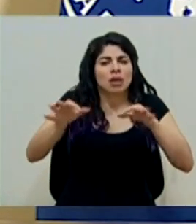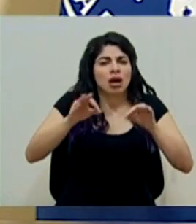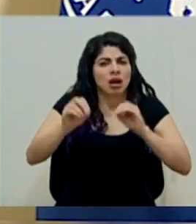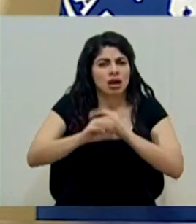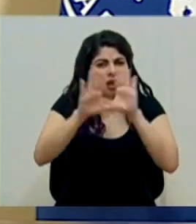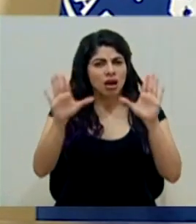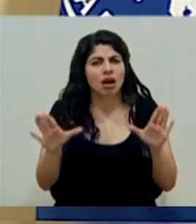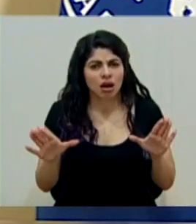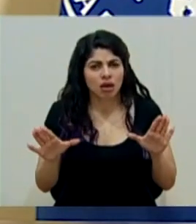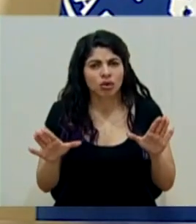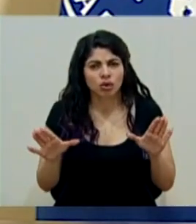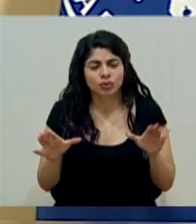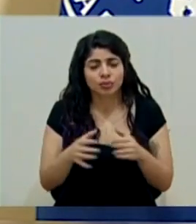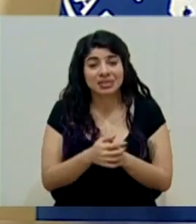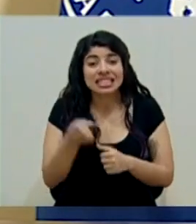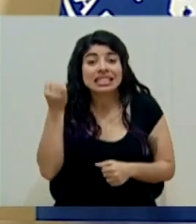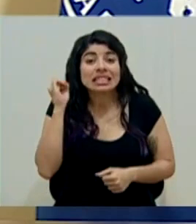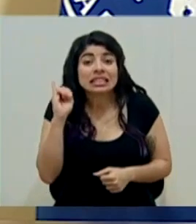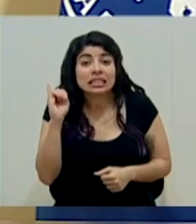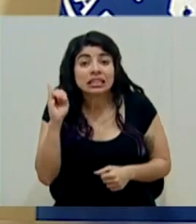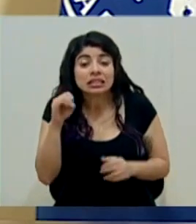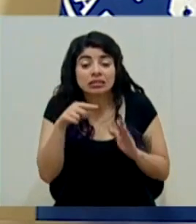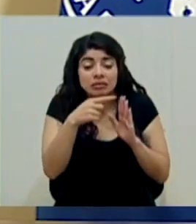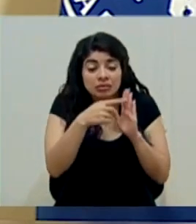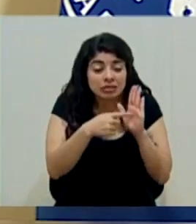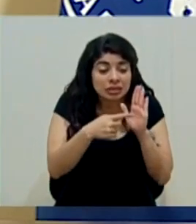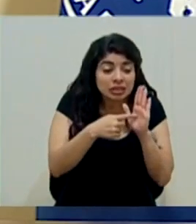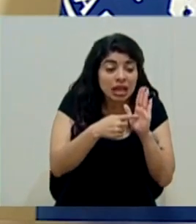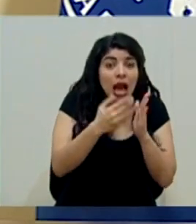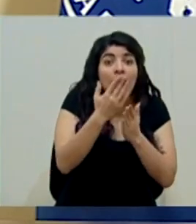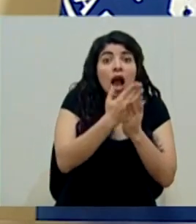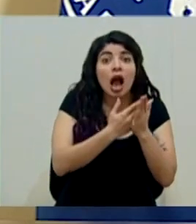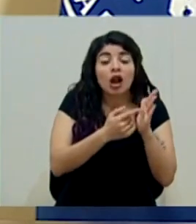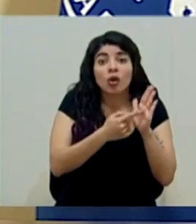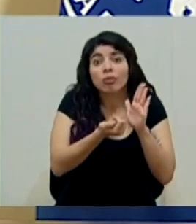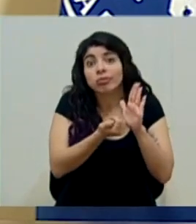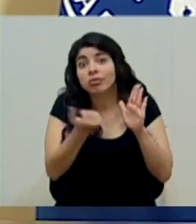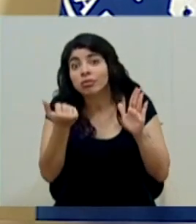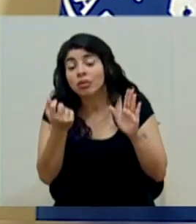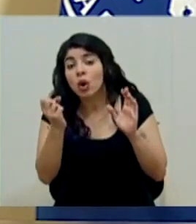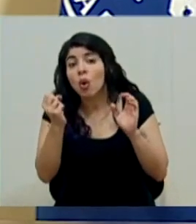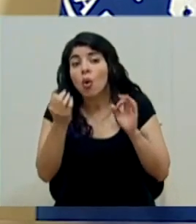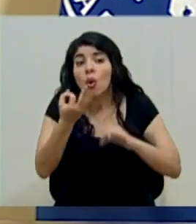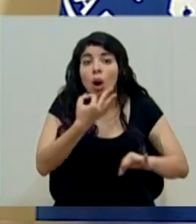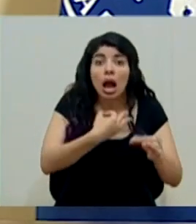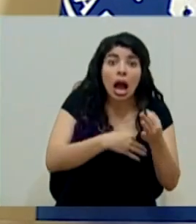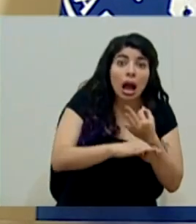algún elemento, si fuera modificado o sustraído, o